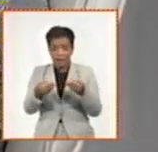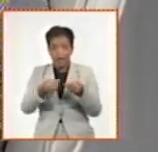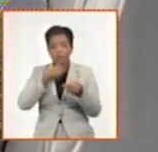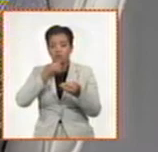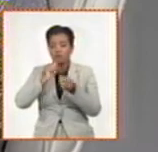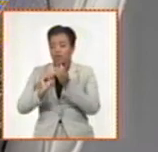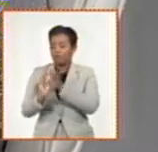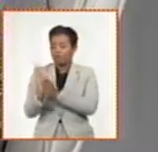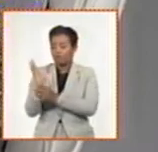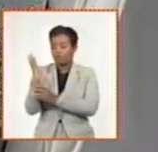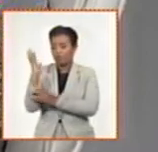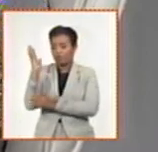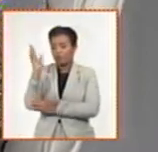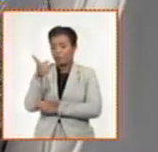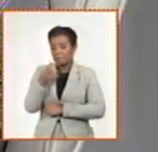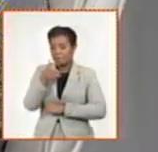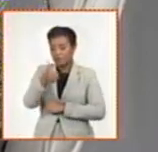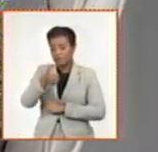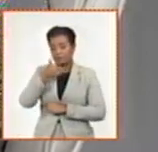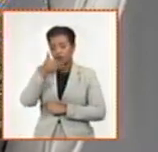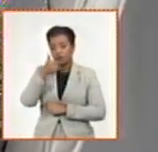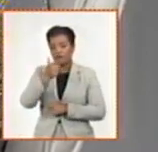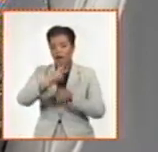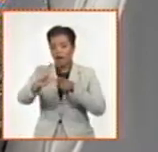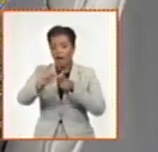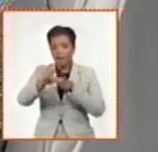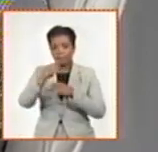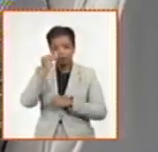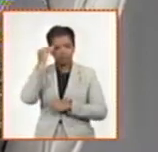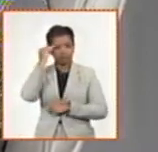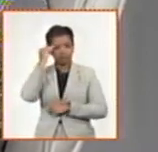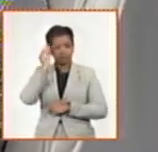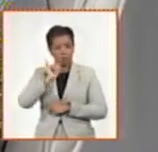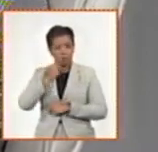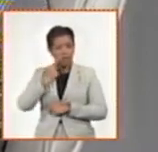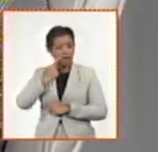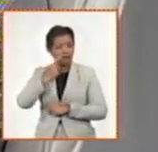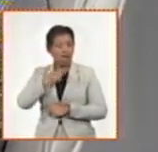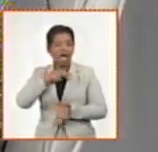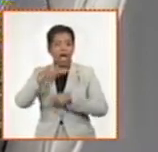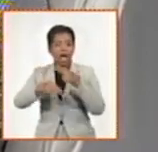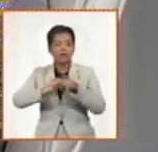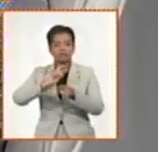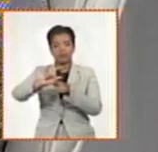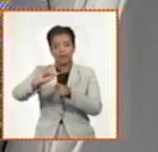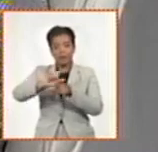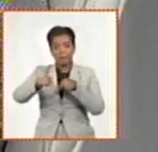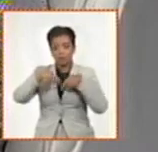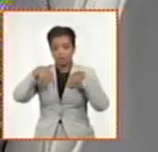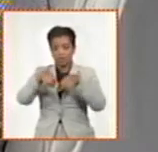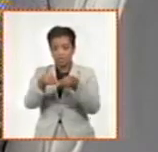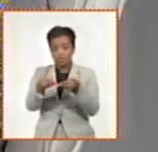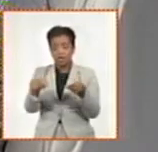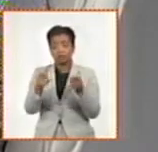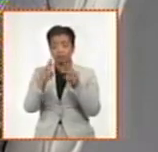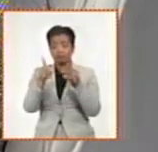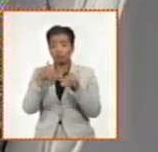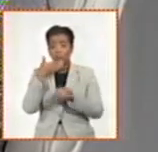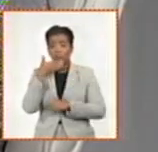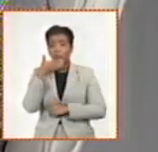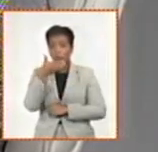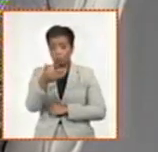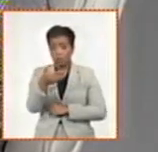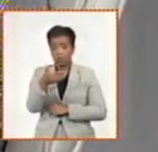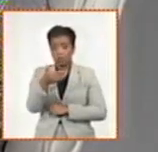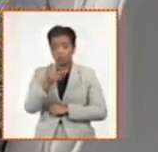desarrolla bien y la producción es mejor. Los campesinos, al ver esta experiencia, la han ido realizando en su finca y realmente le han dado muchos resultados y lo